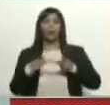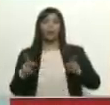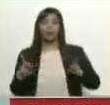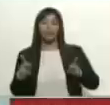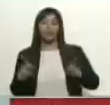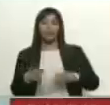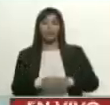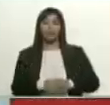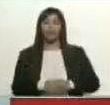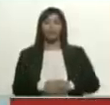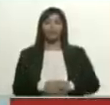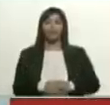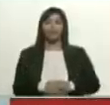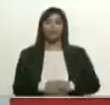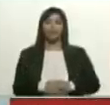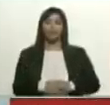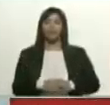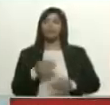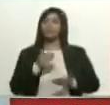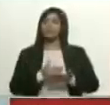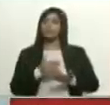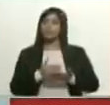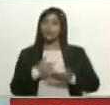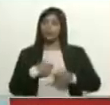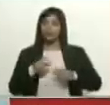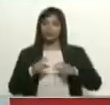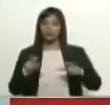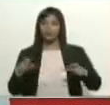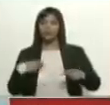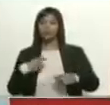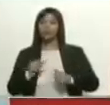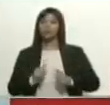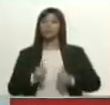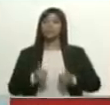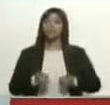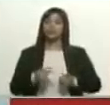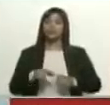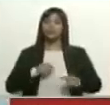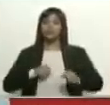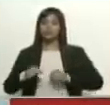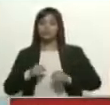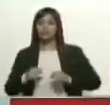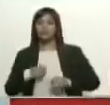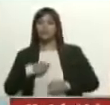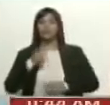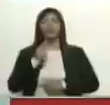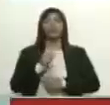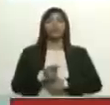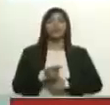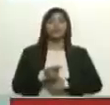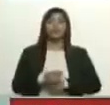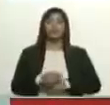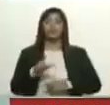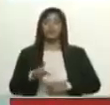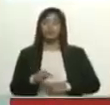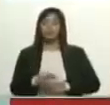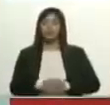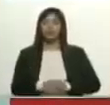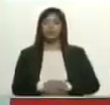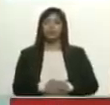como hemos acostumbrado desde el principio de nuestra gestión en el deber y al mismo